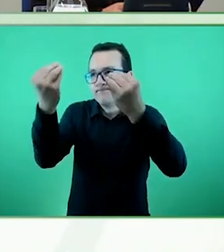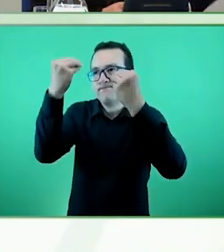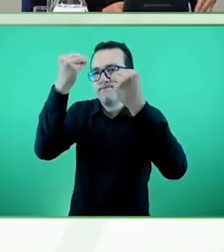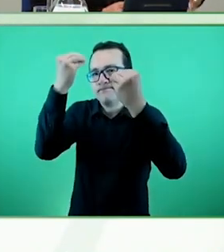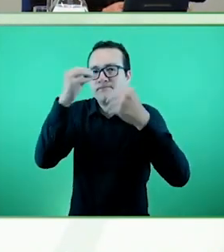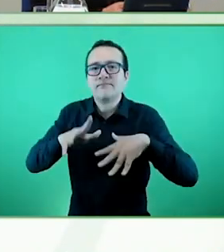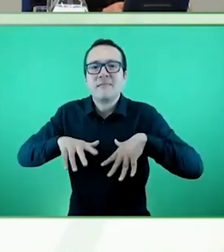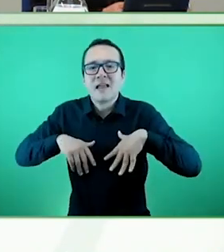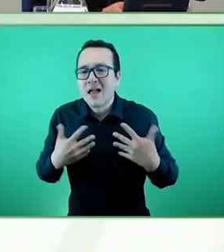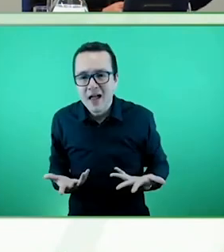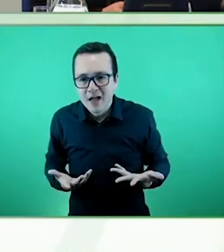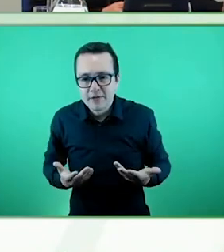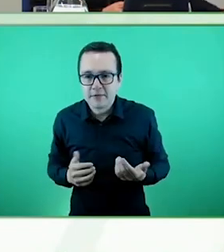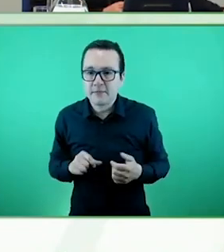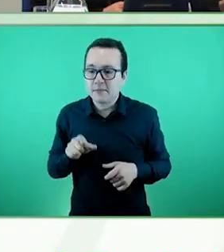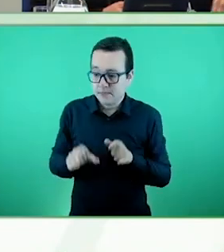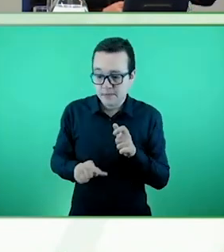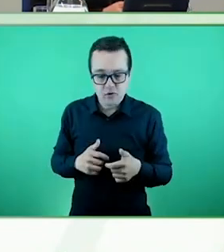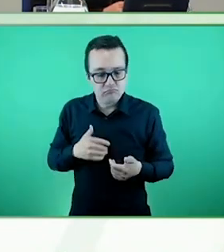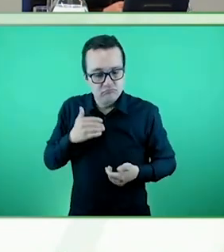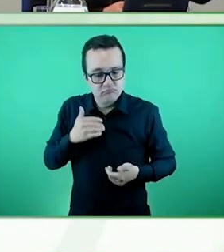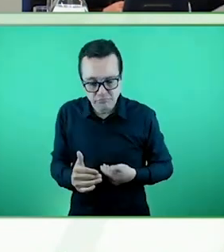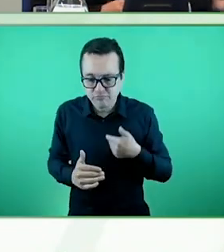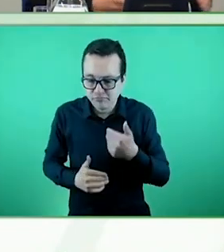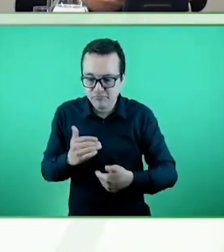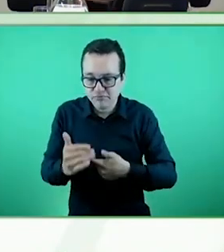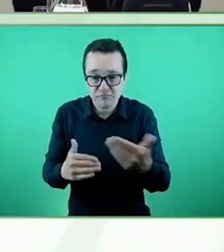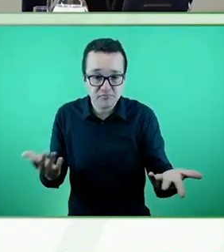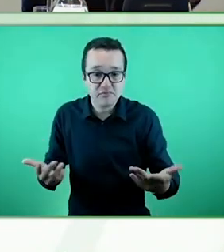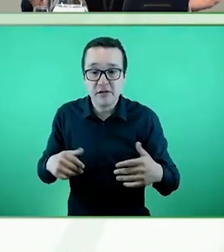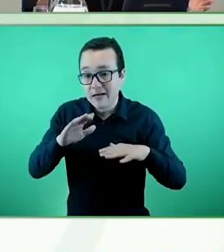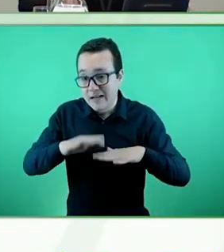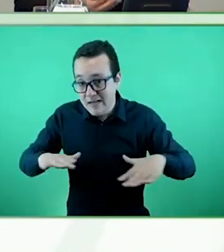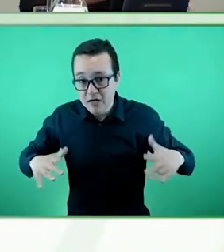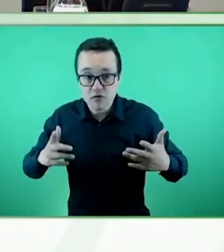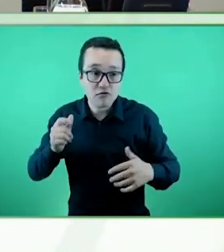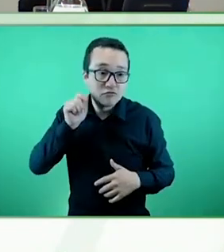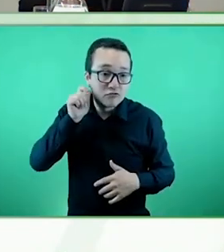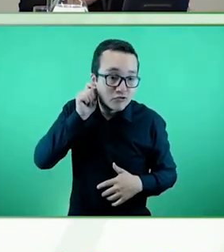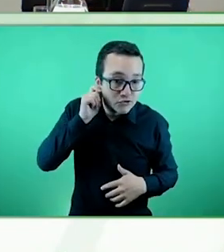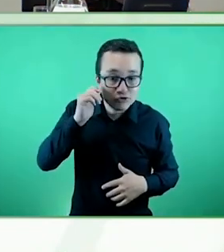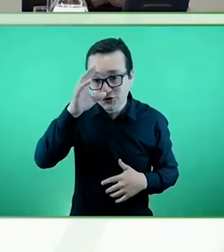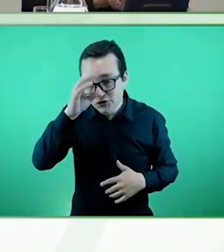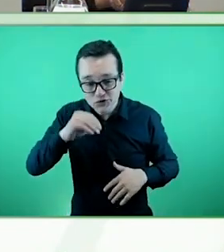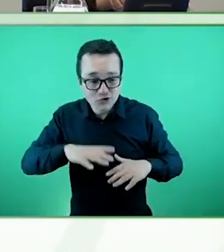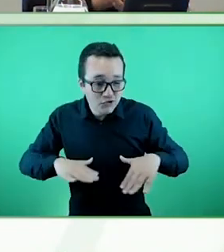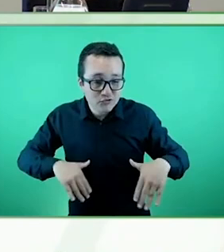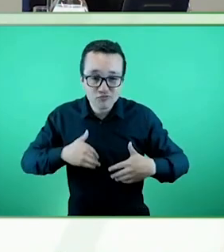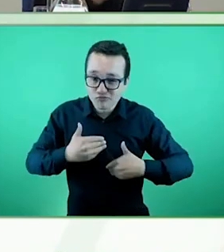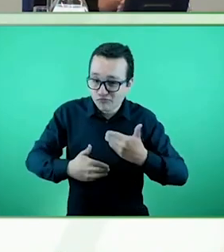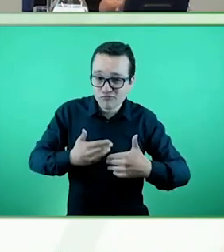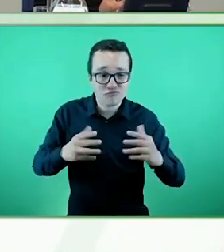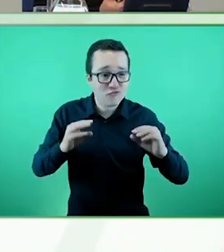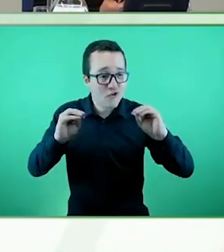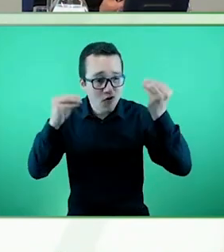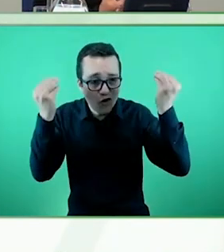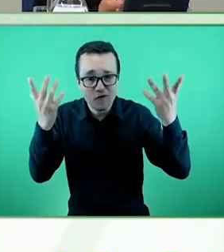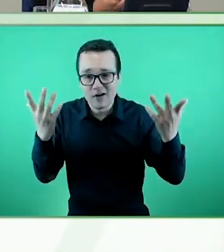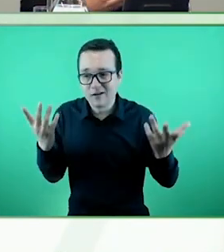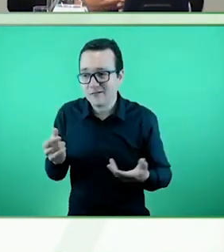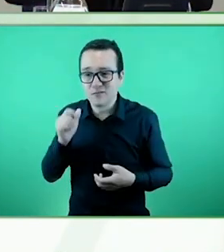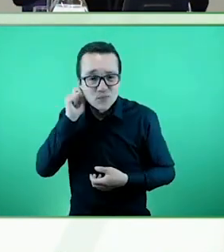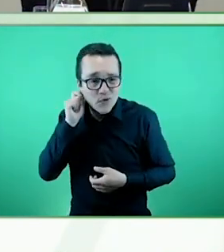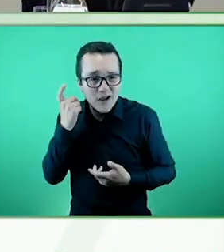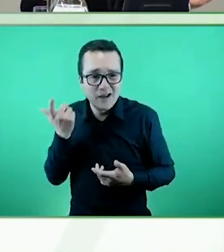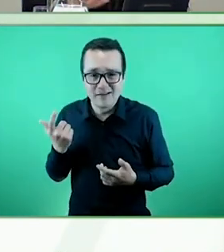niñas, mujeres, personas con discapacidad, los indígenas, los jóvenes y todos los grupos que de alguna manera buscamos trabajar